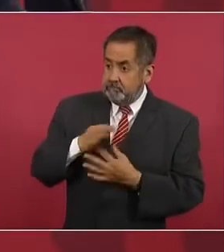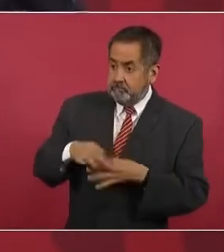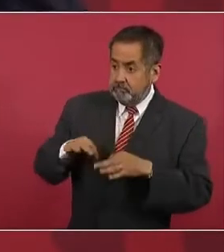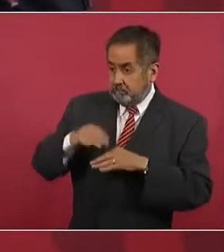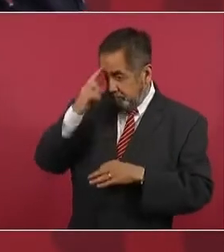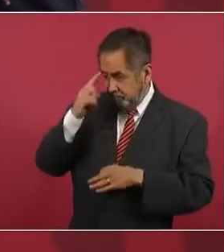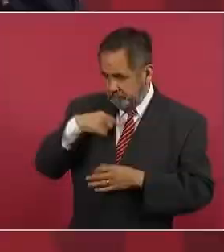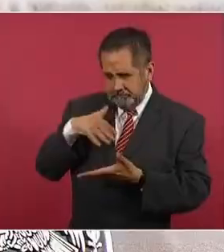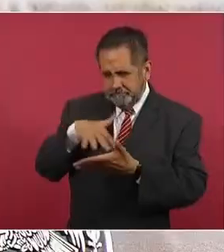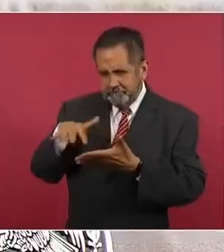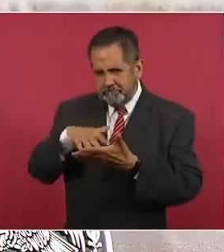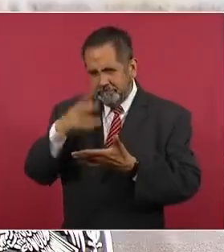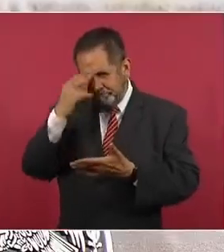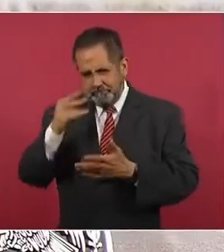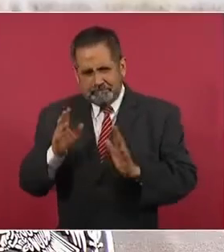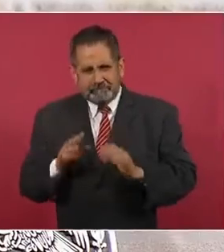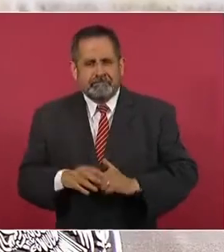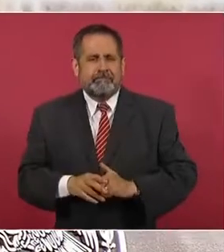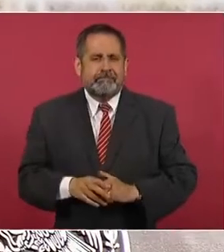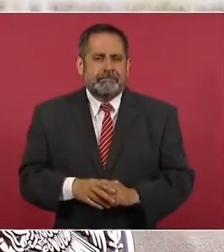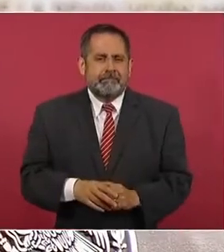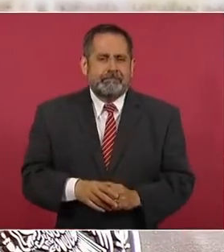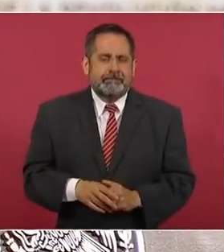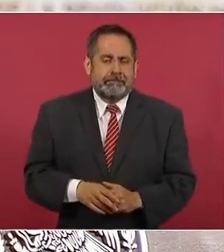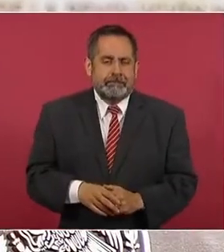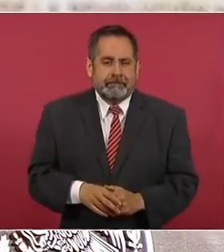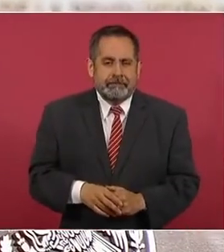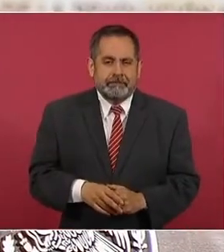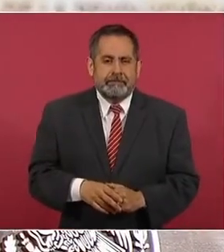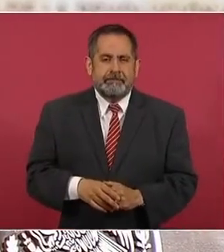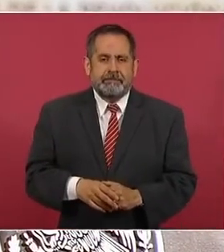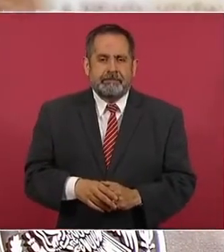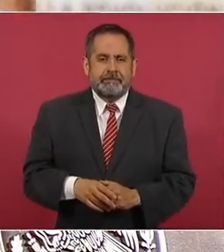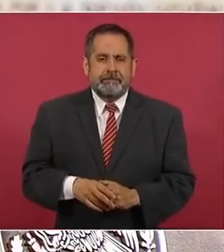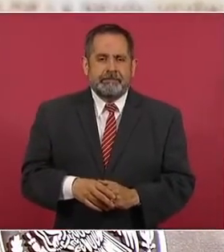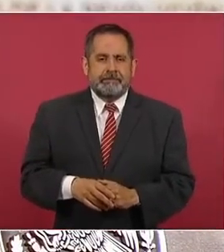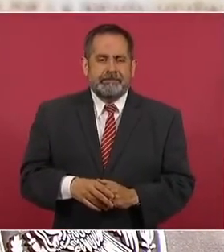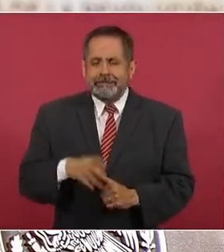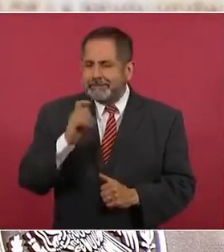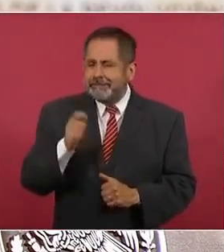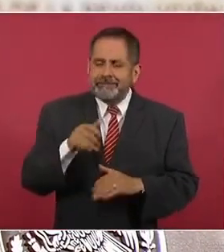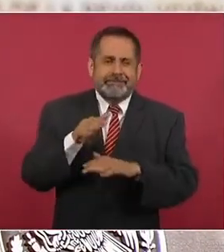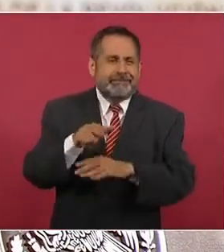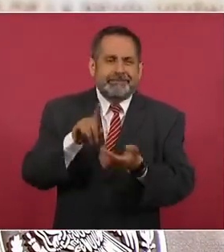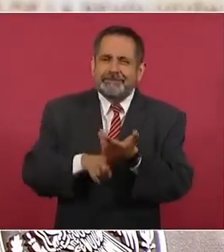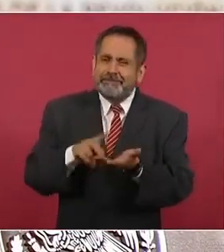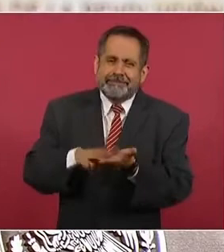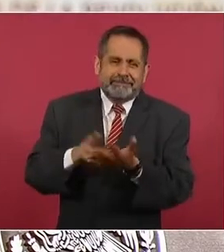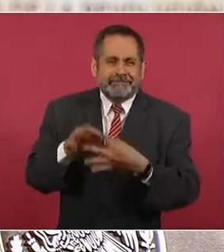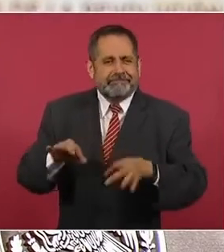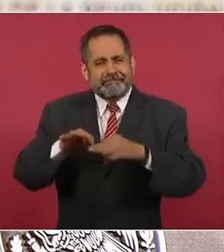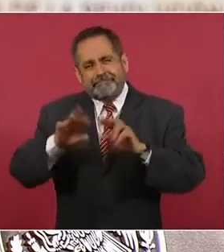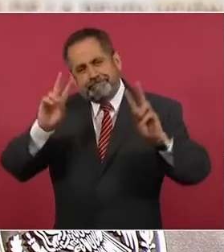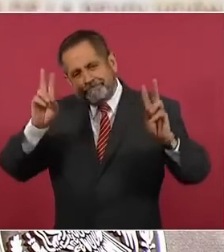pero aceptando sin conceder. Si tiene que ver con